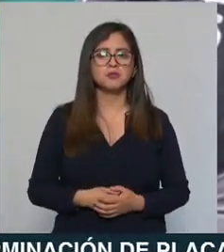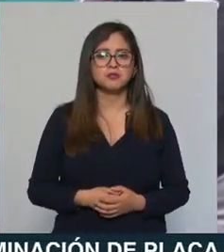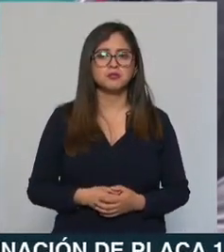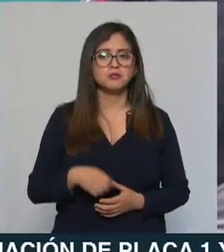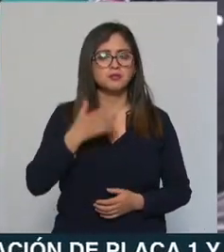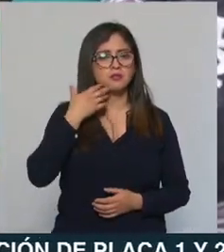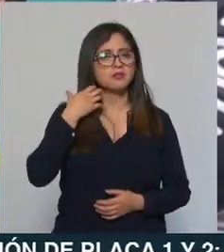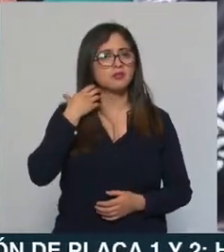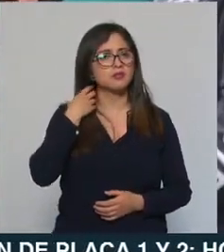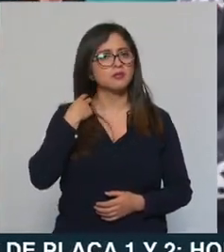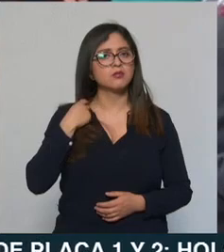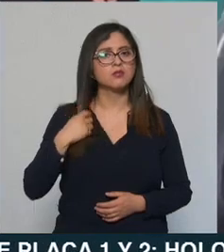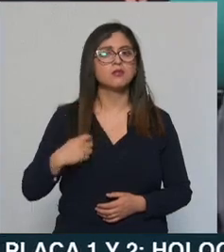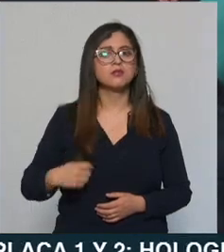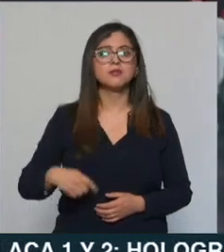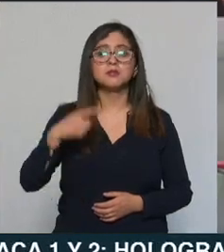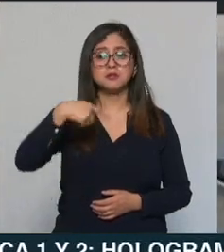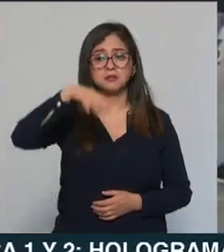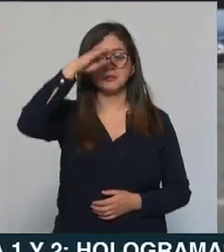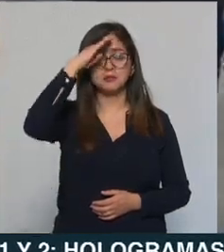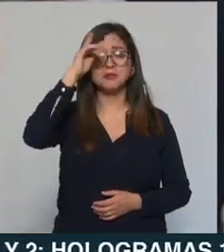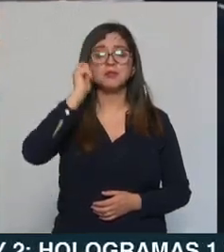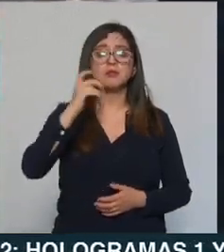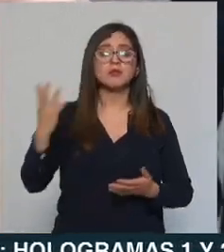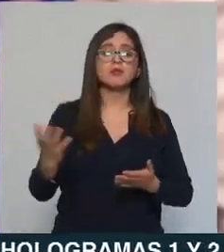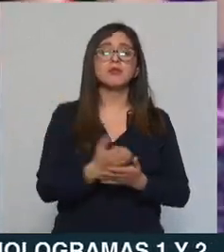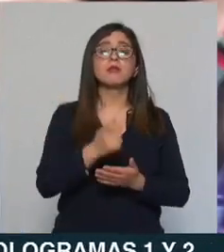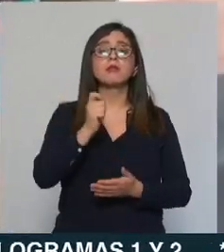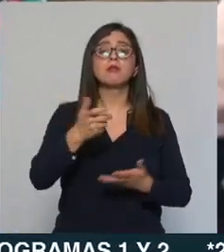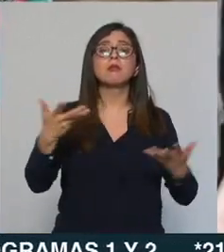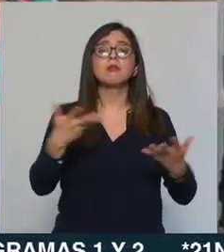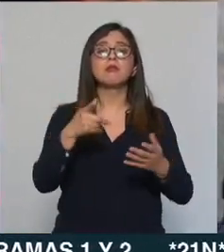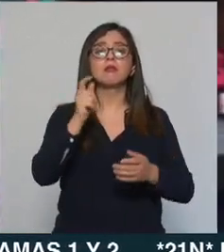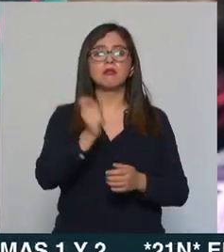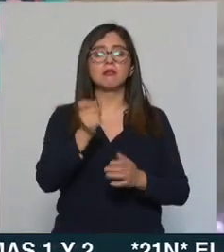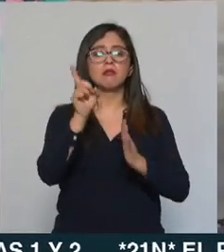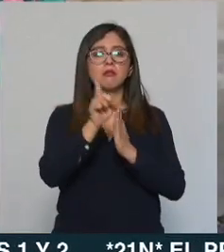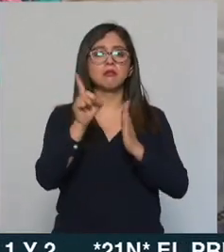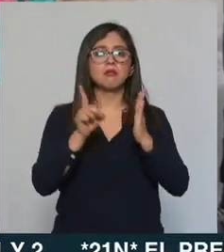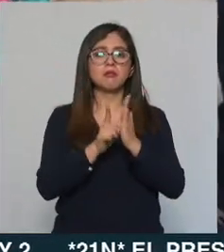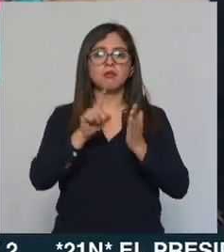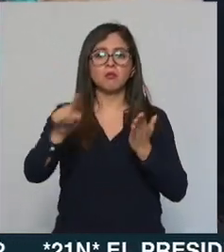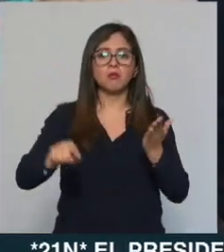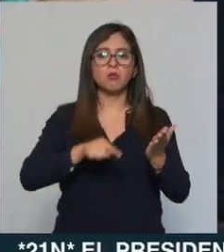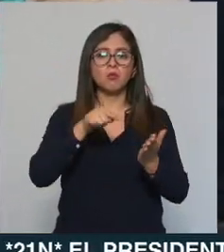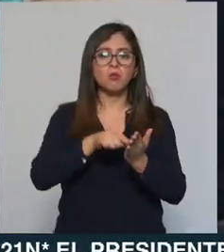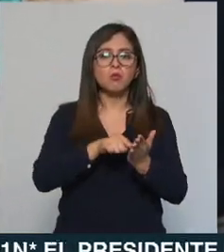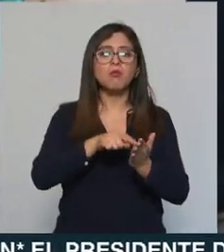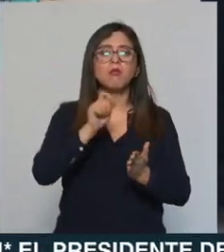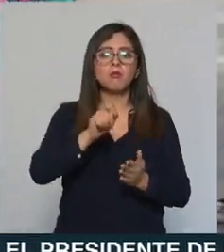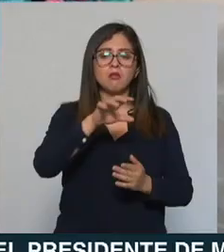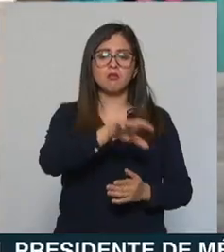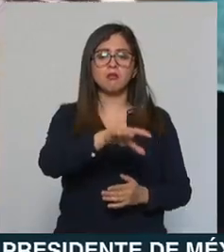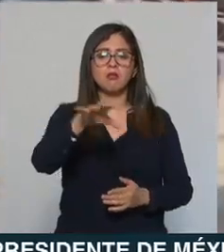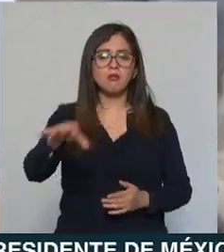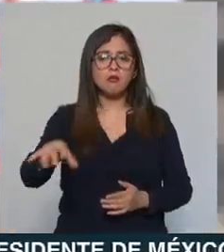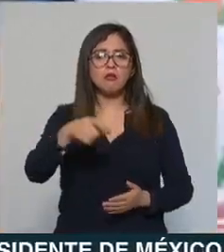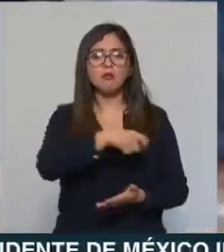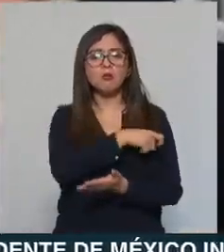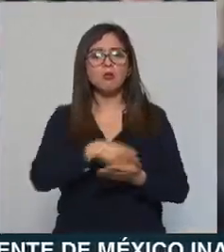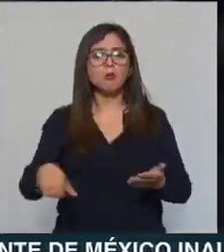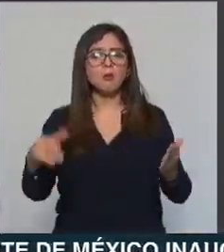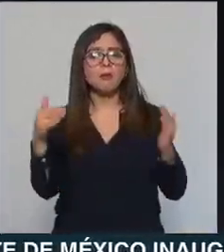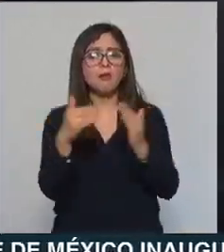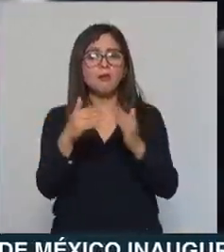lucrar con departamentos construidos en zonas en donde se compran las casas